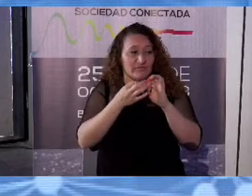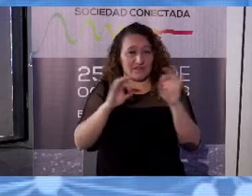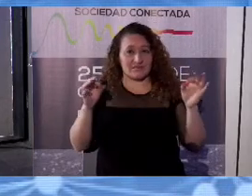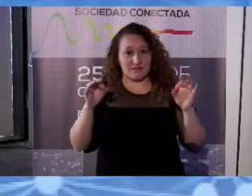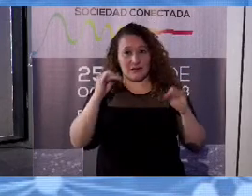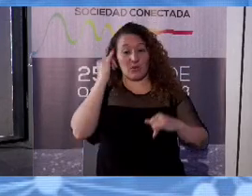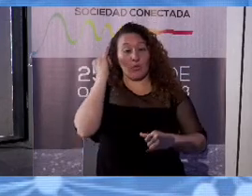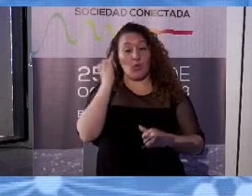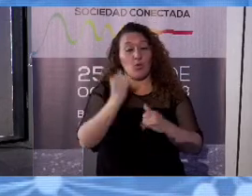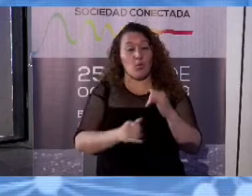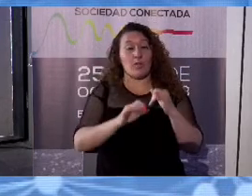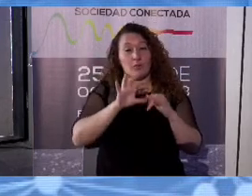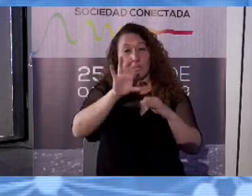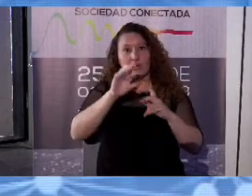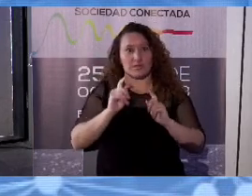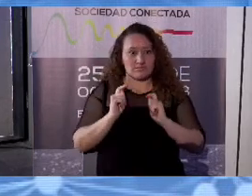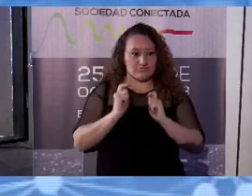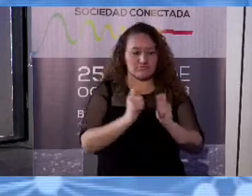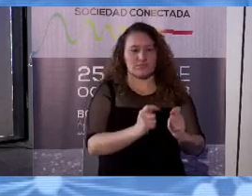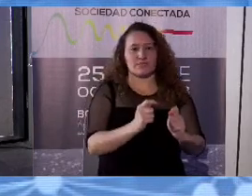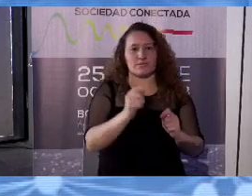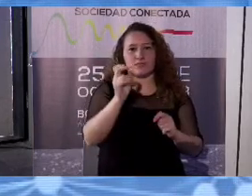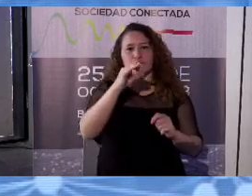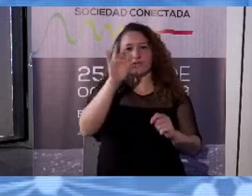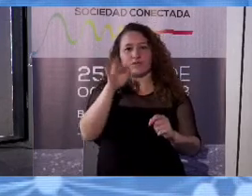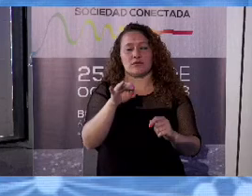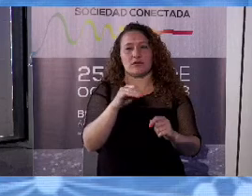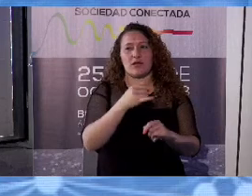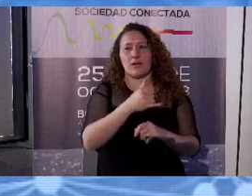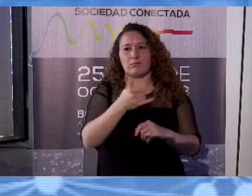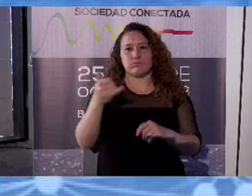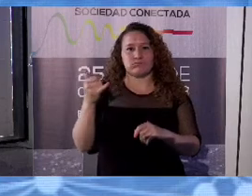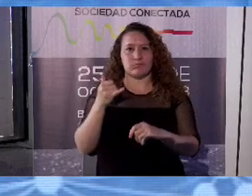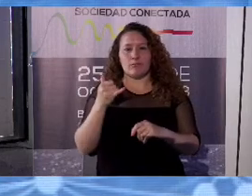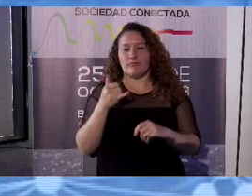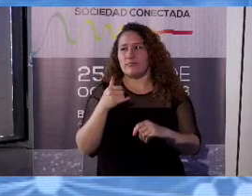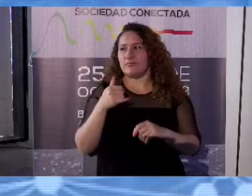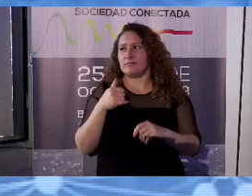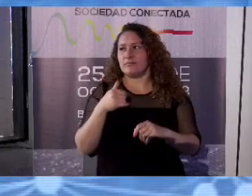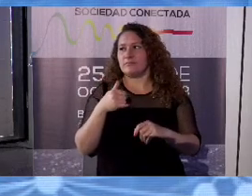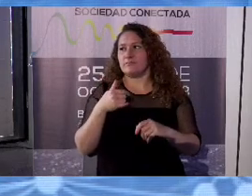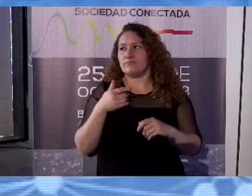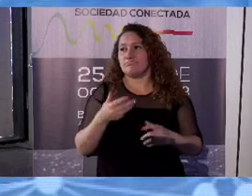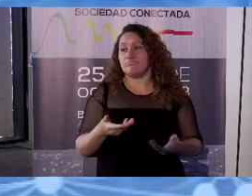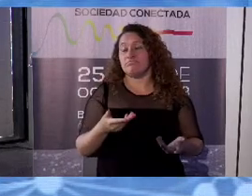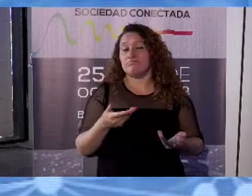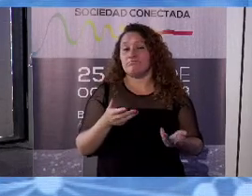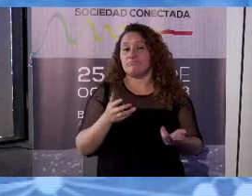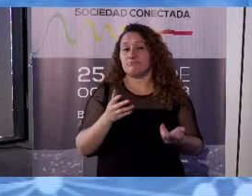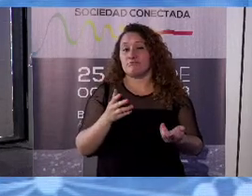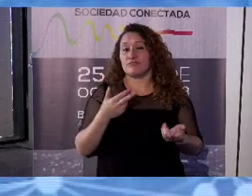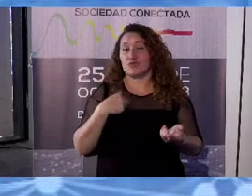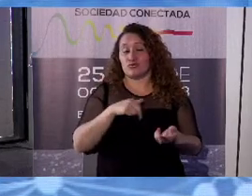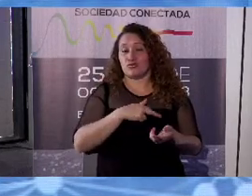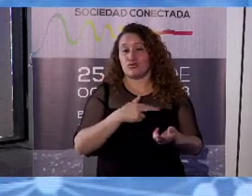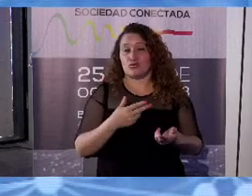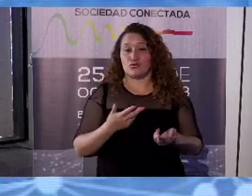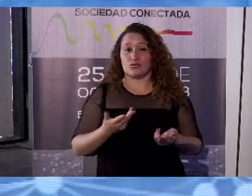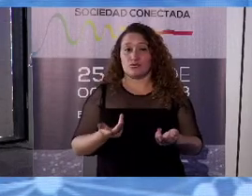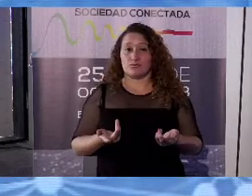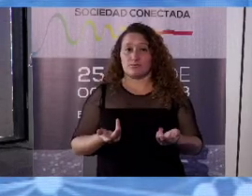espectro asignado como porcentaje del espectro disponible digamos y que en función de eso eh nosotros